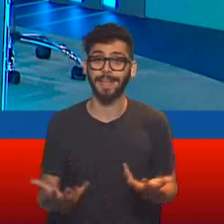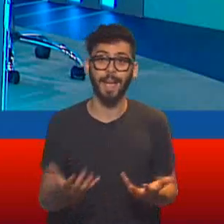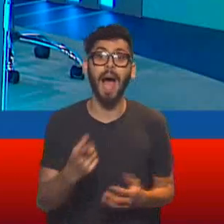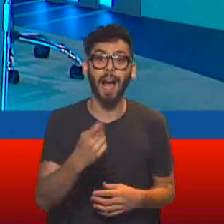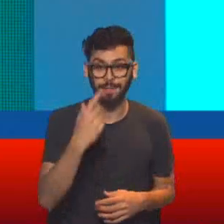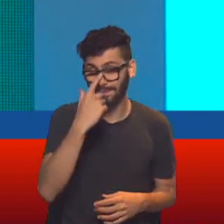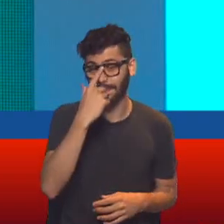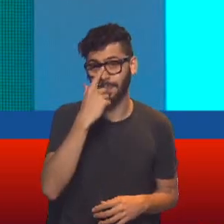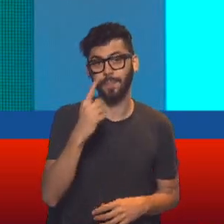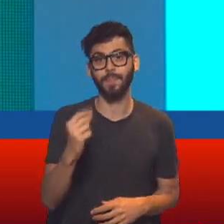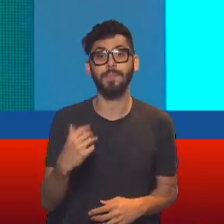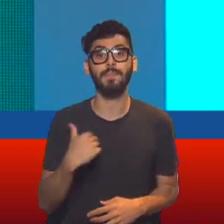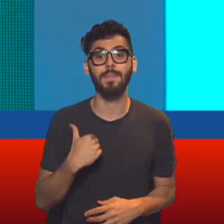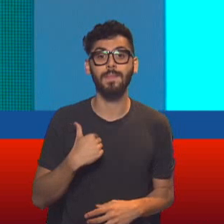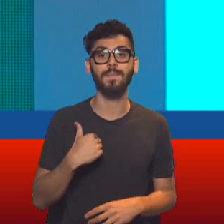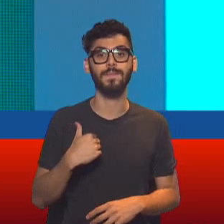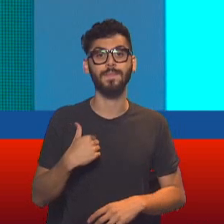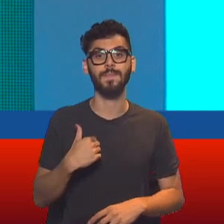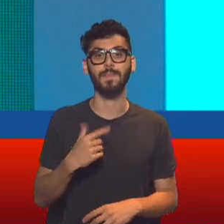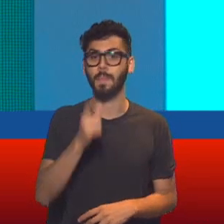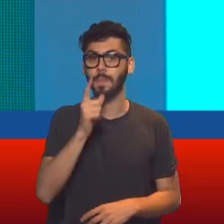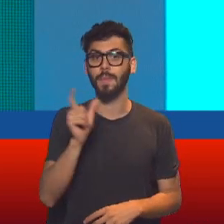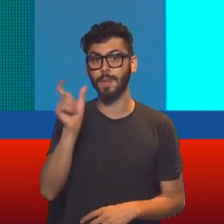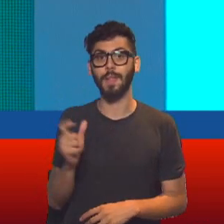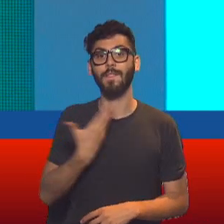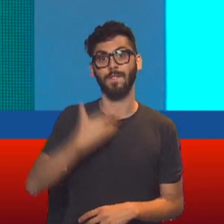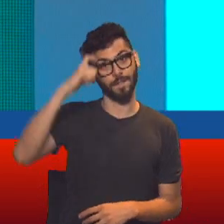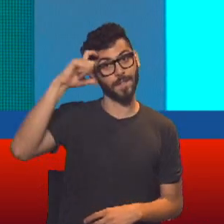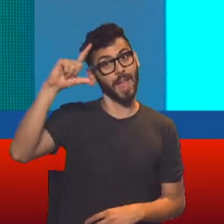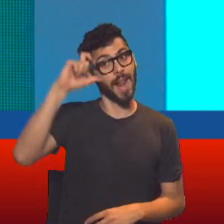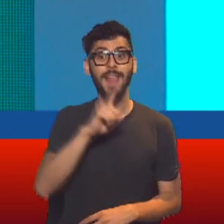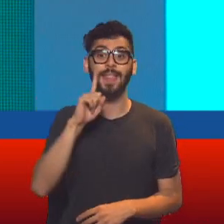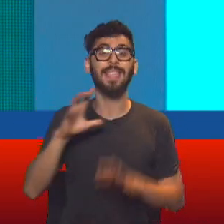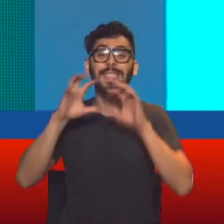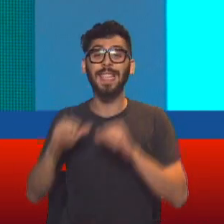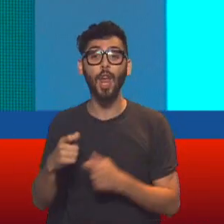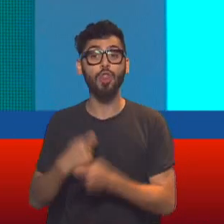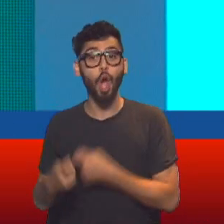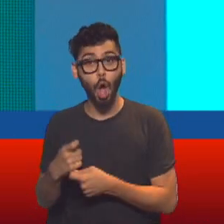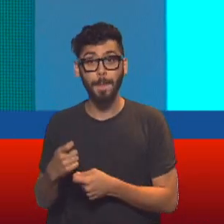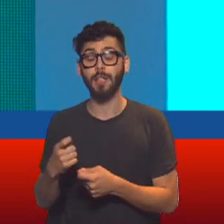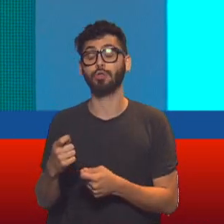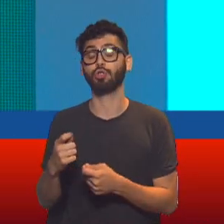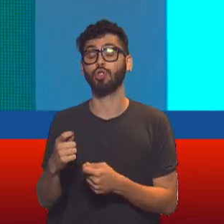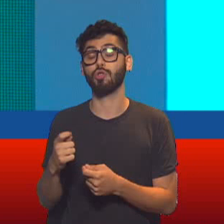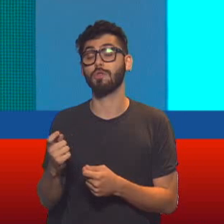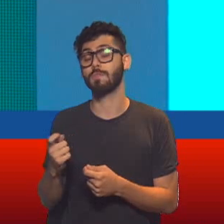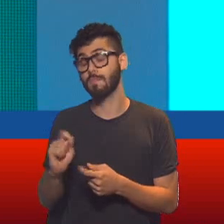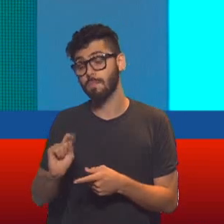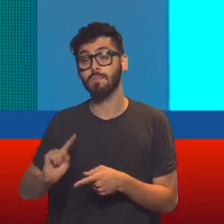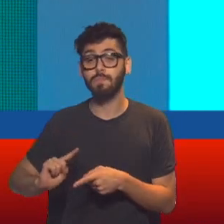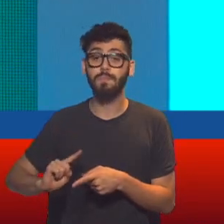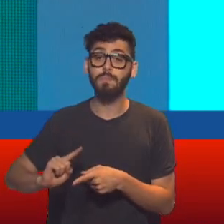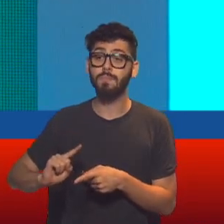No, de repente me parece que aparece Roberto Feletti, secretario de Comercio Interior, con una política algo